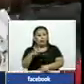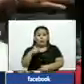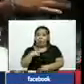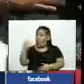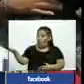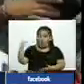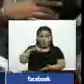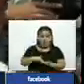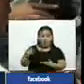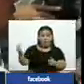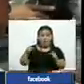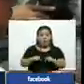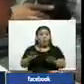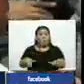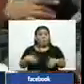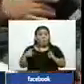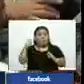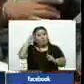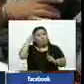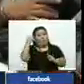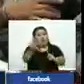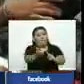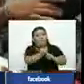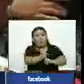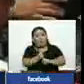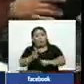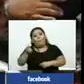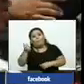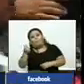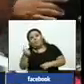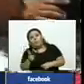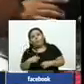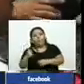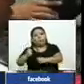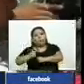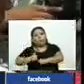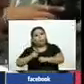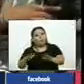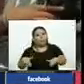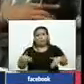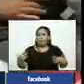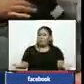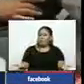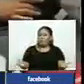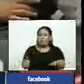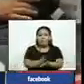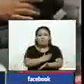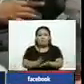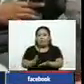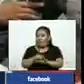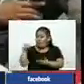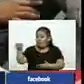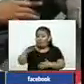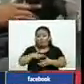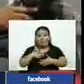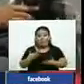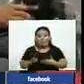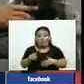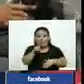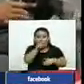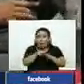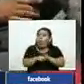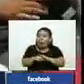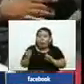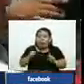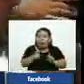voluntad, prácticamente fue un secuestro entre la policía y los militares, no hubo absolutamente nada de voluntad, nos sacaron con